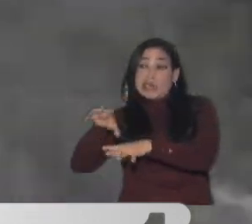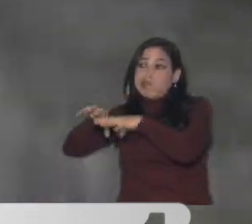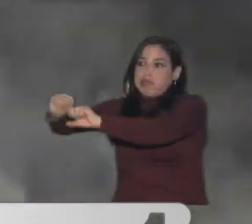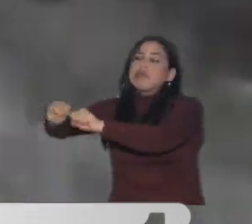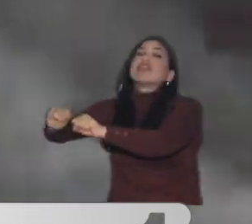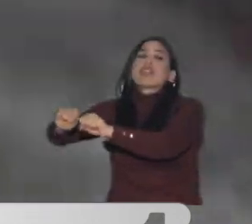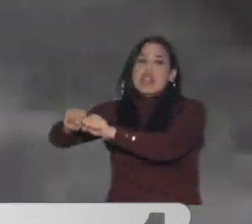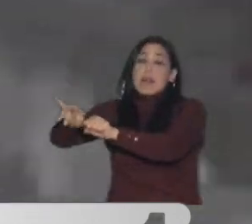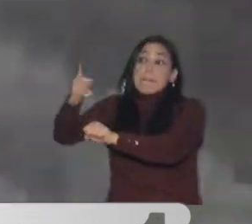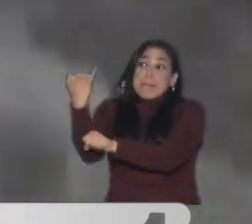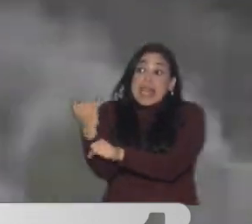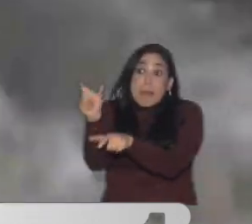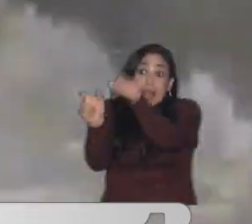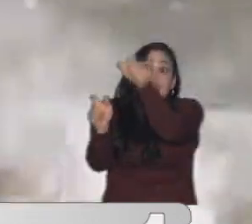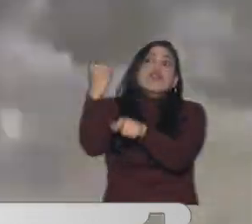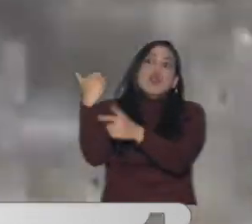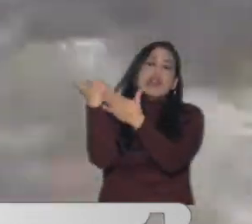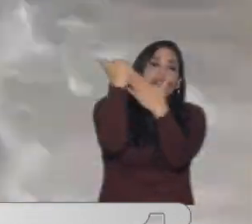de socorro también allá.